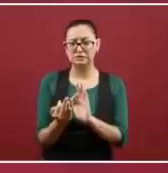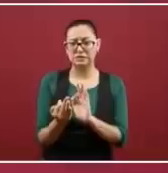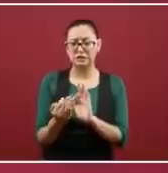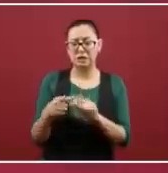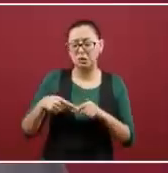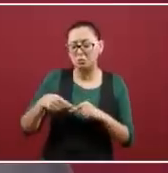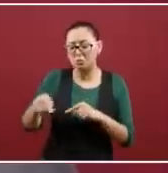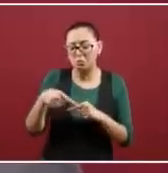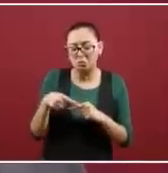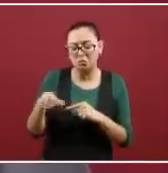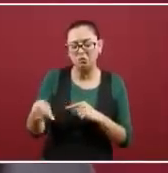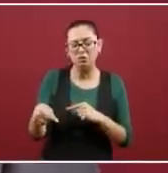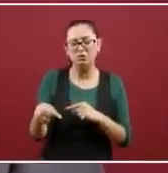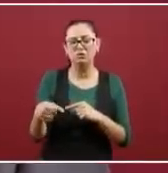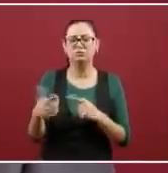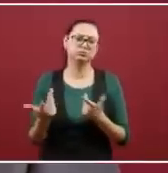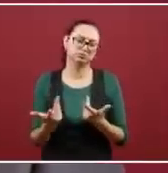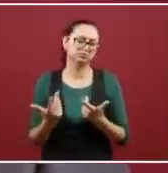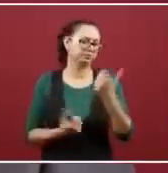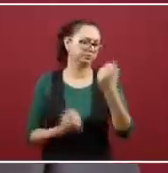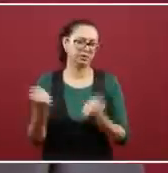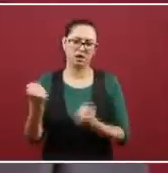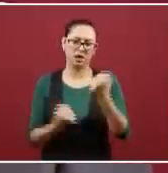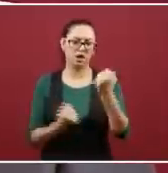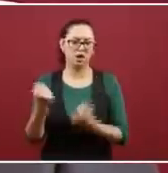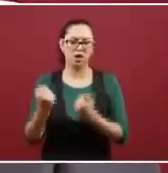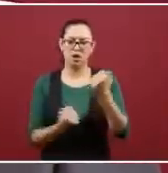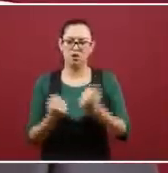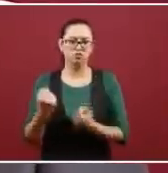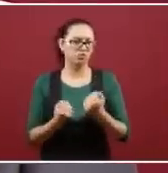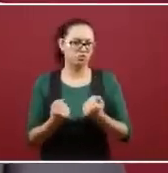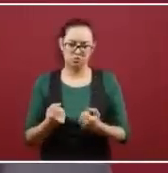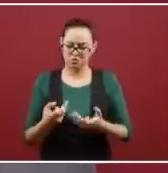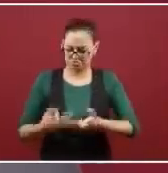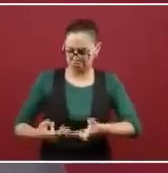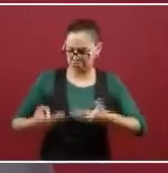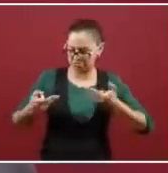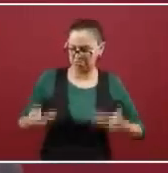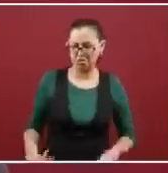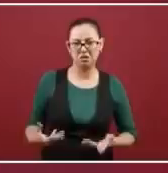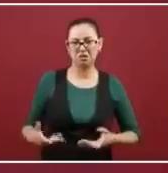distancias cortas por carretera, a ras de tierra.